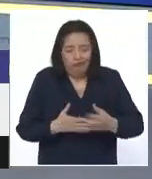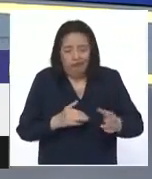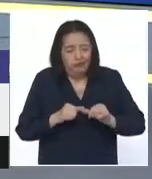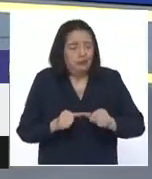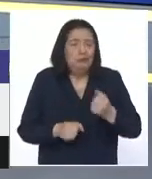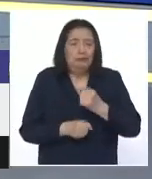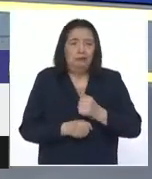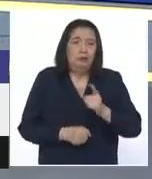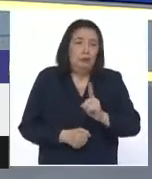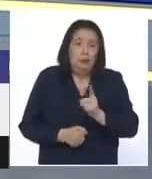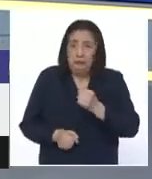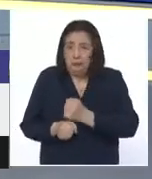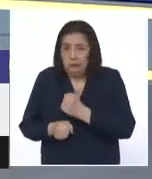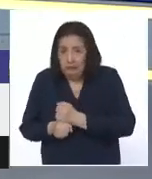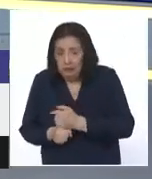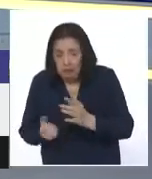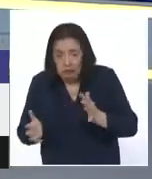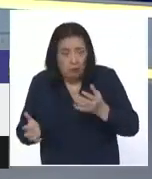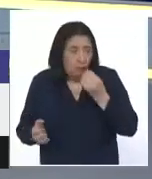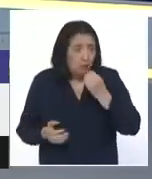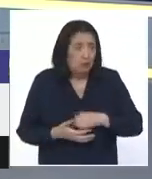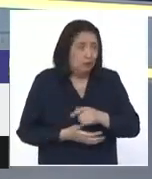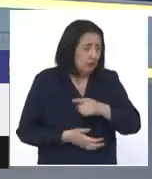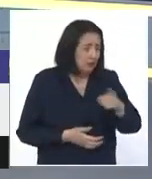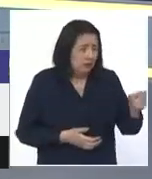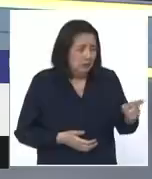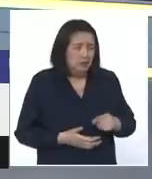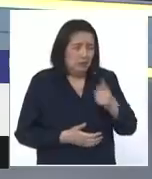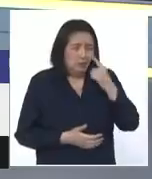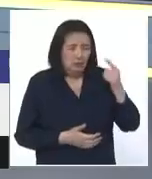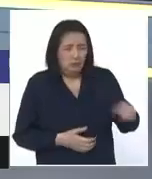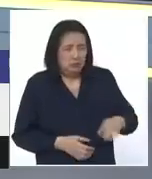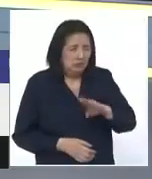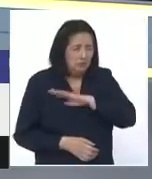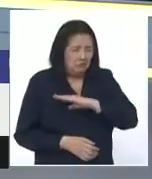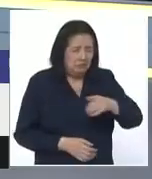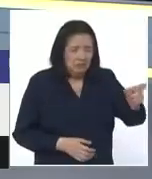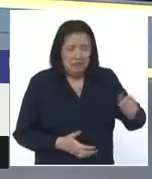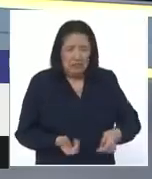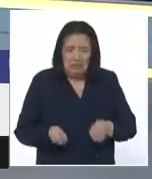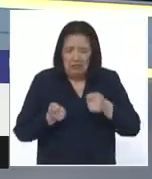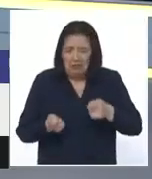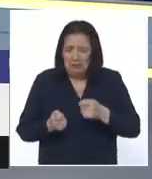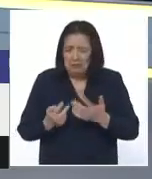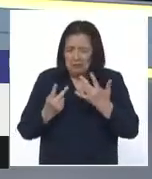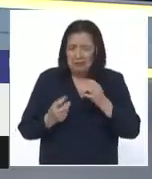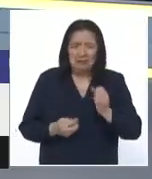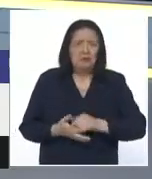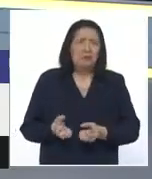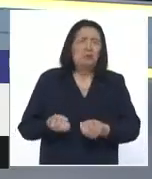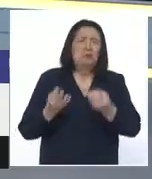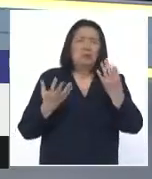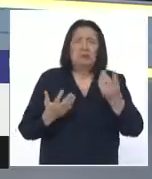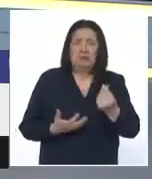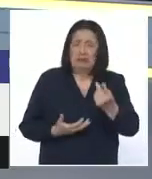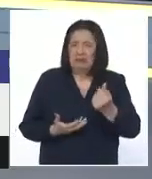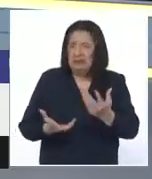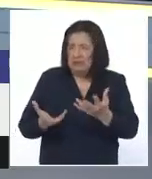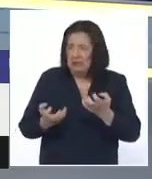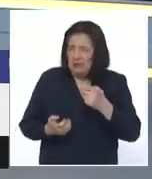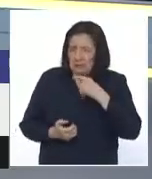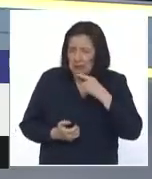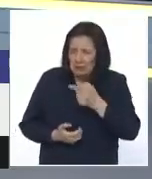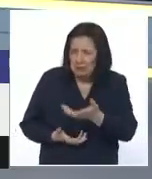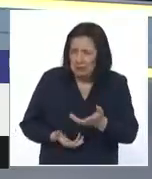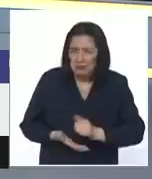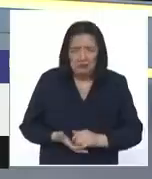si no trabaja, no come. Y estas basuras la extorsionan por 7 soles. ¿Cuánta plata quieren sacarle a esta señora?